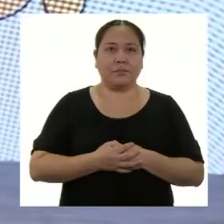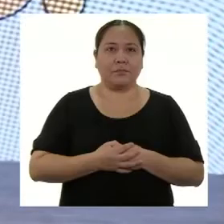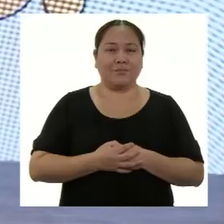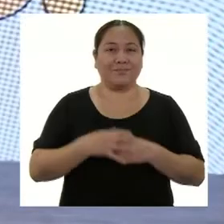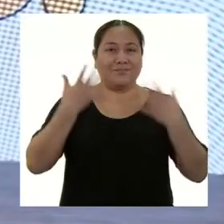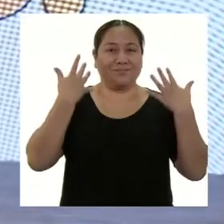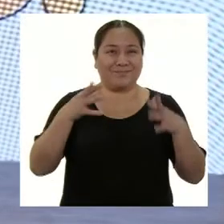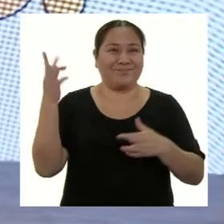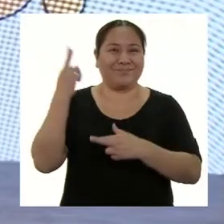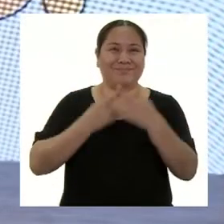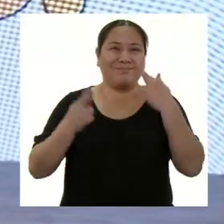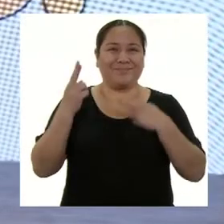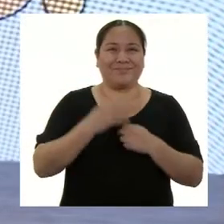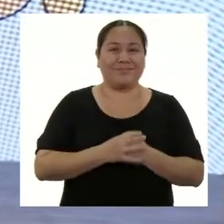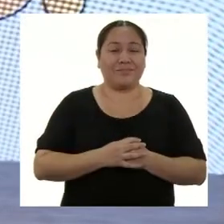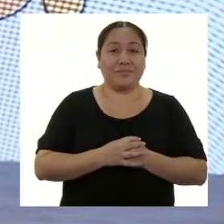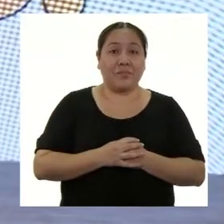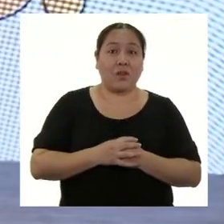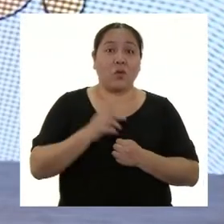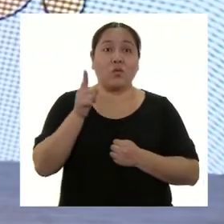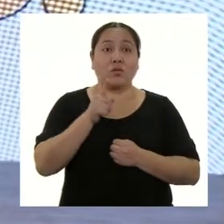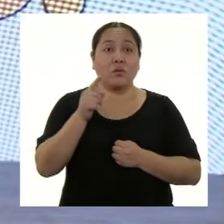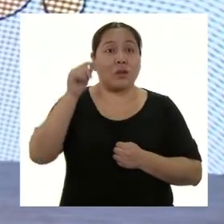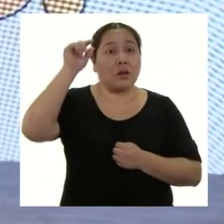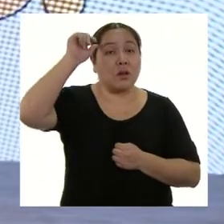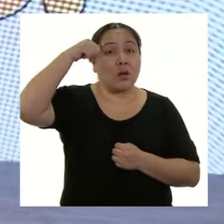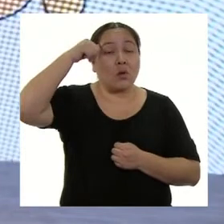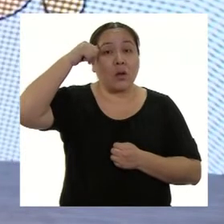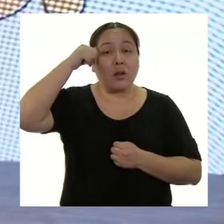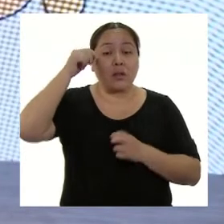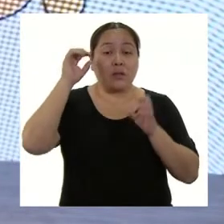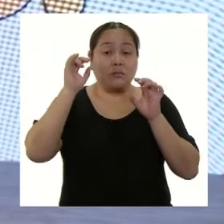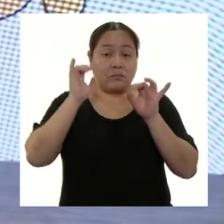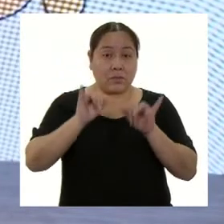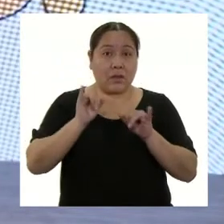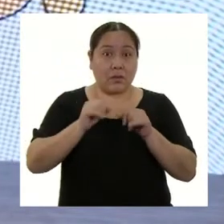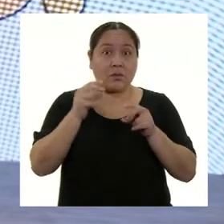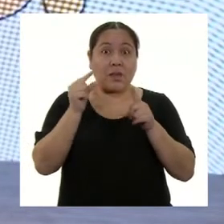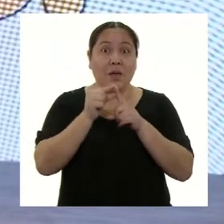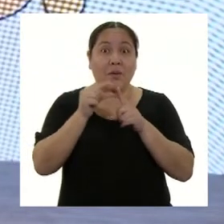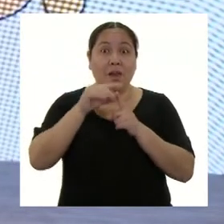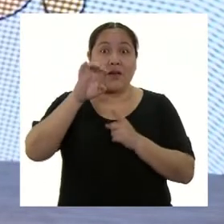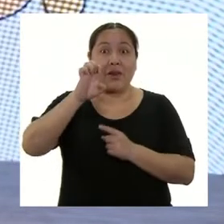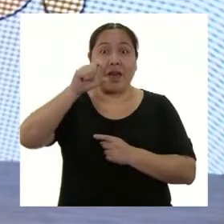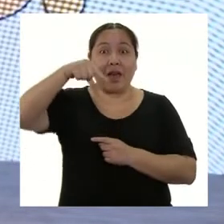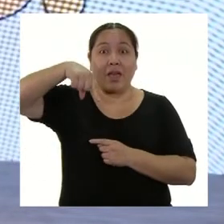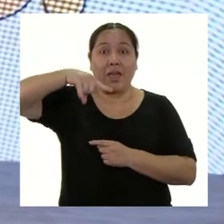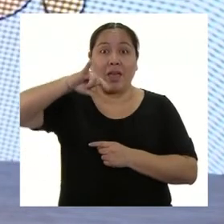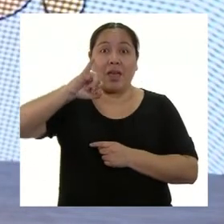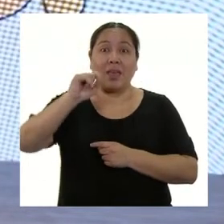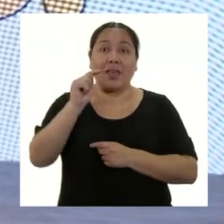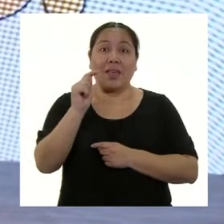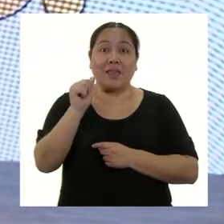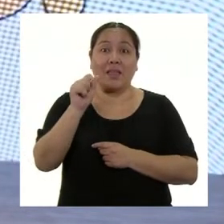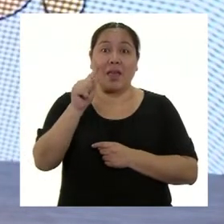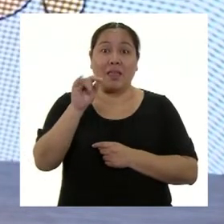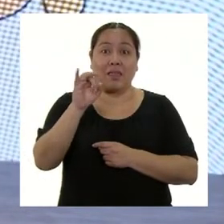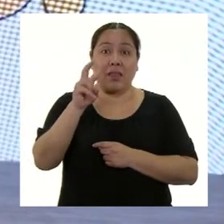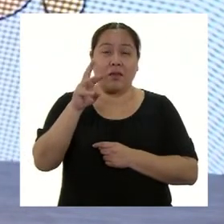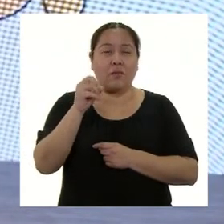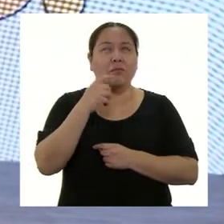Ya regresamos. Si recuerdan, nos quedamos en la palabra equitativo. Estuve pensando y la